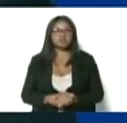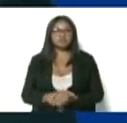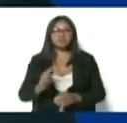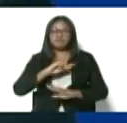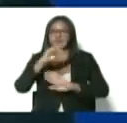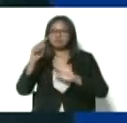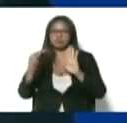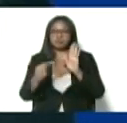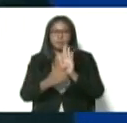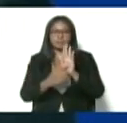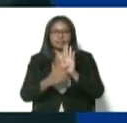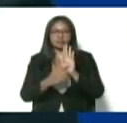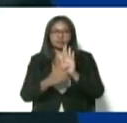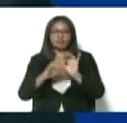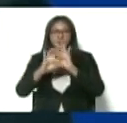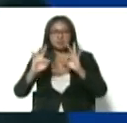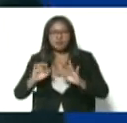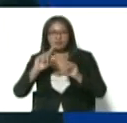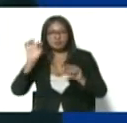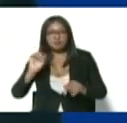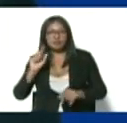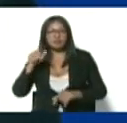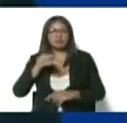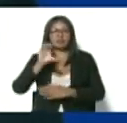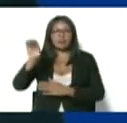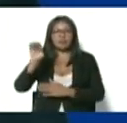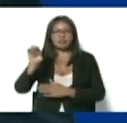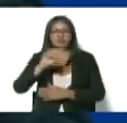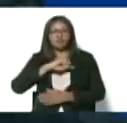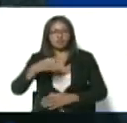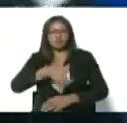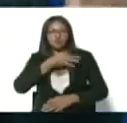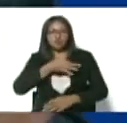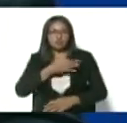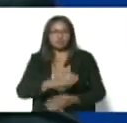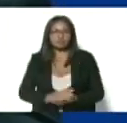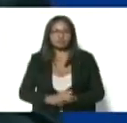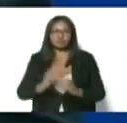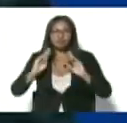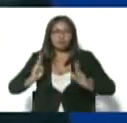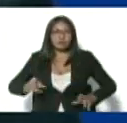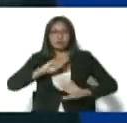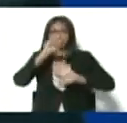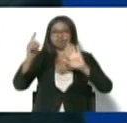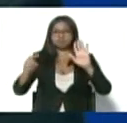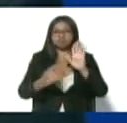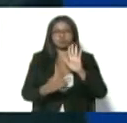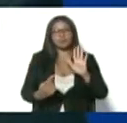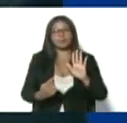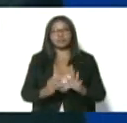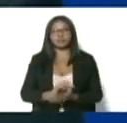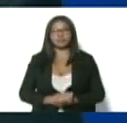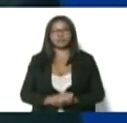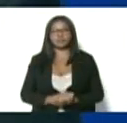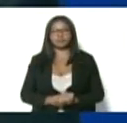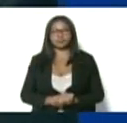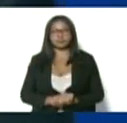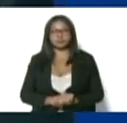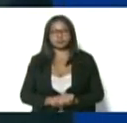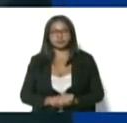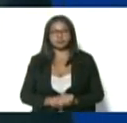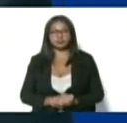a favor de la patria a favor de nuestra sociedad y de la humanidad en total y